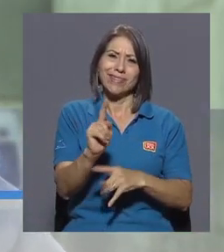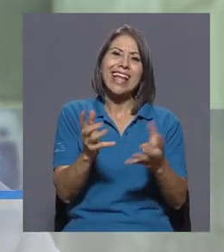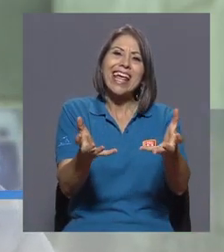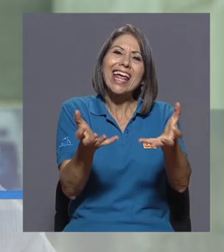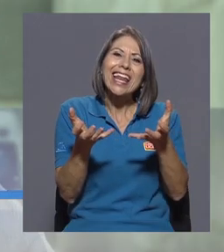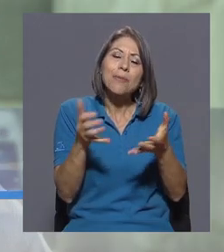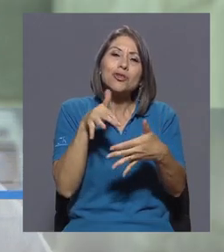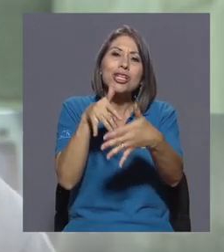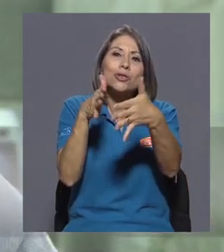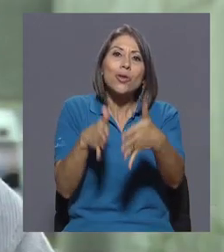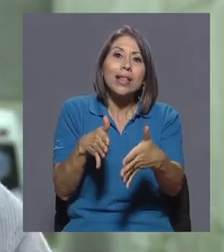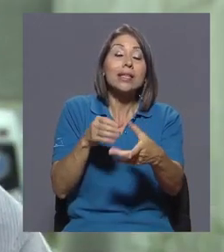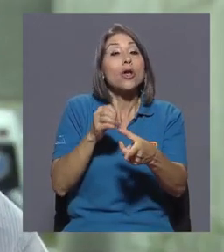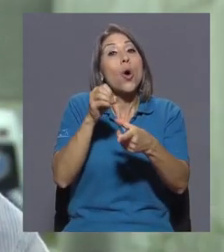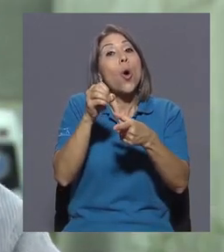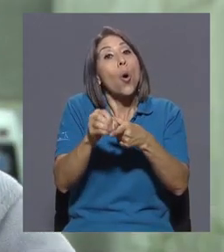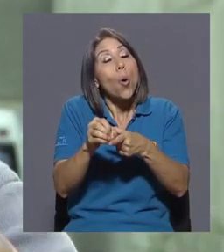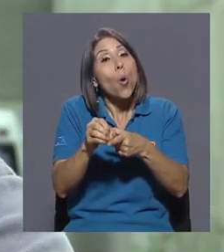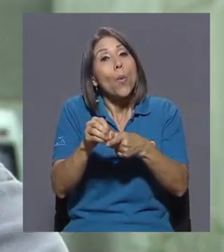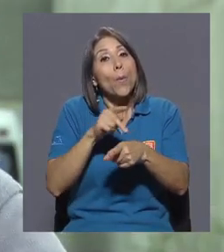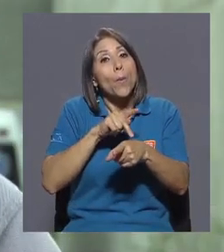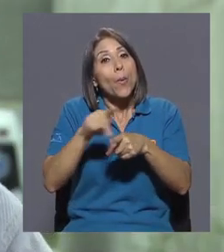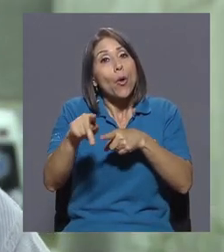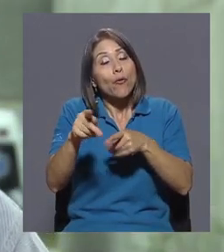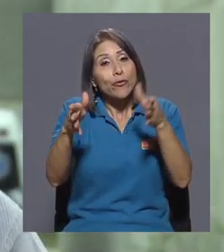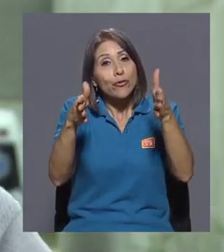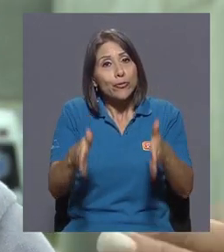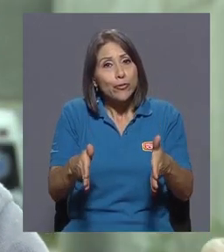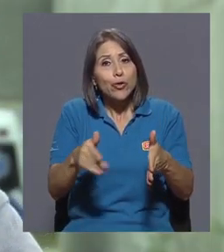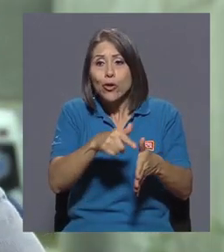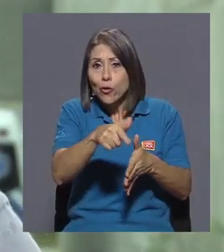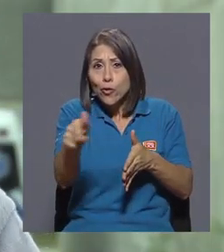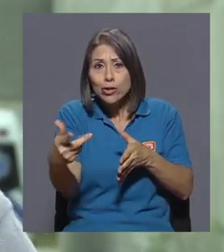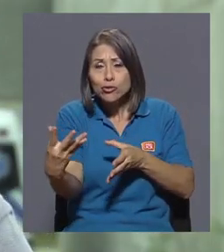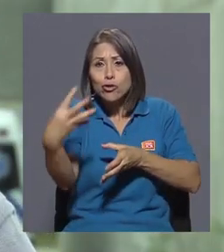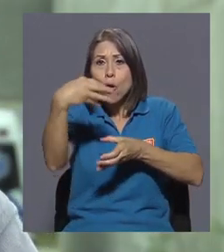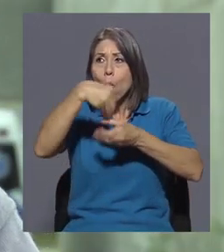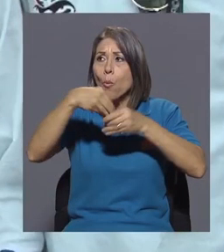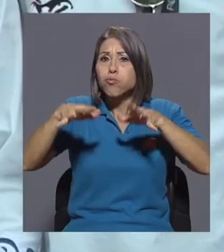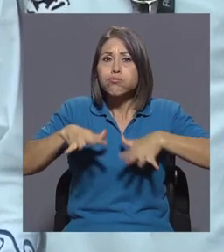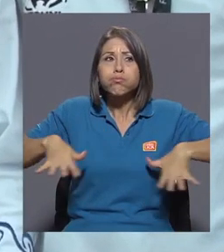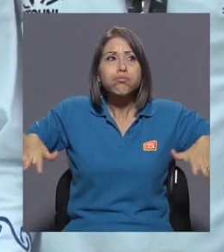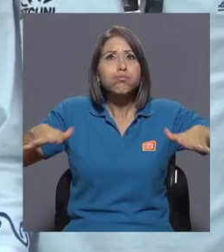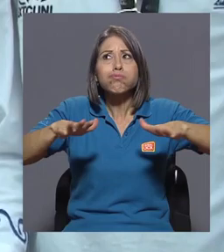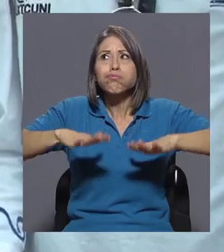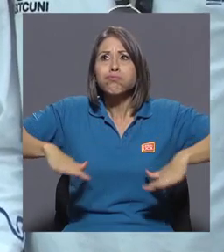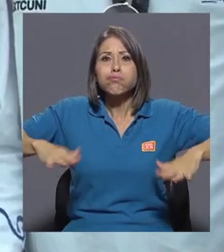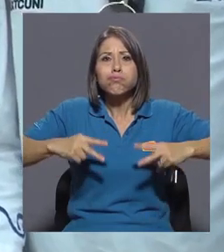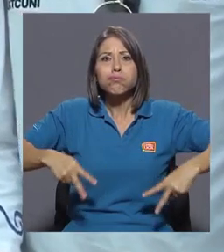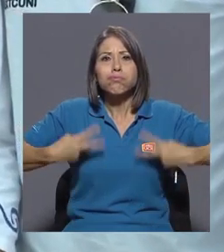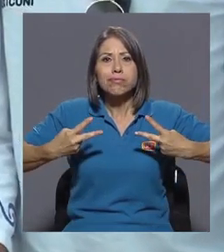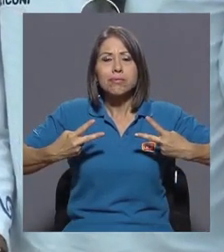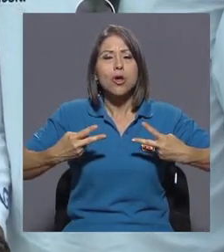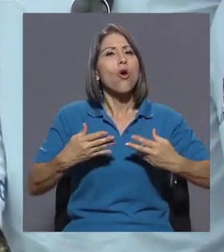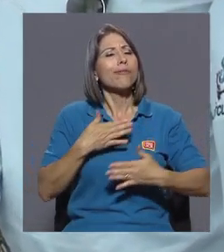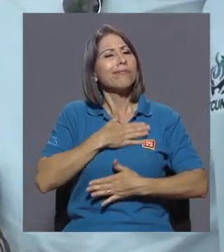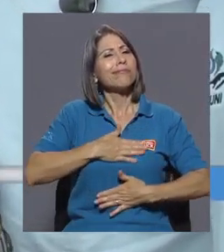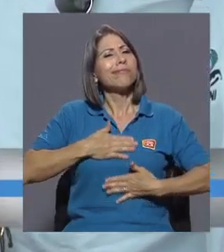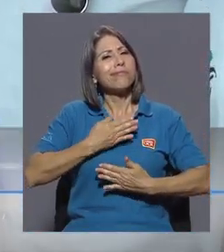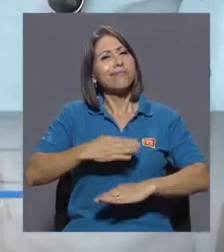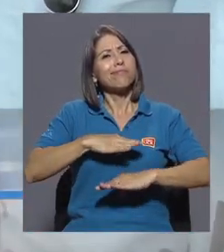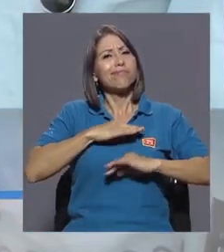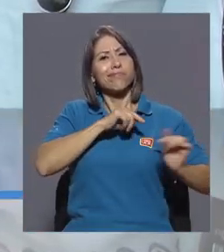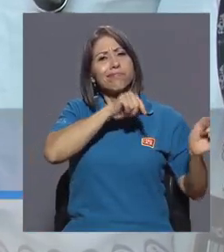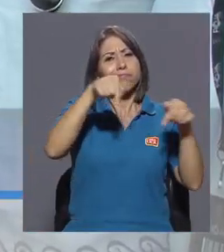o profesionales que se involucren en el entorno en el que viven. Nos resulta bien gratificante estar aquí porque